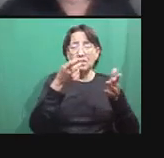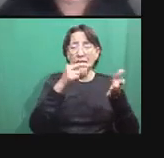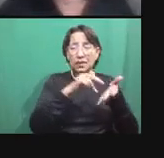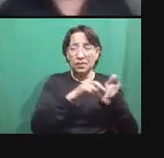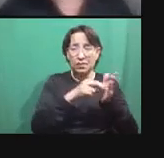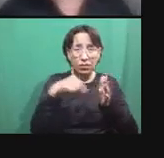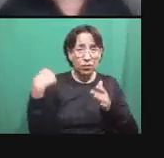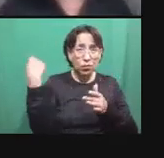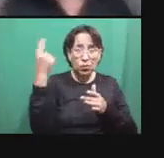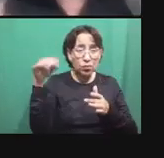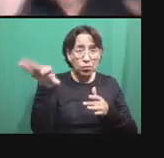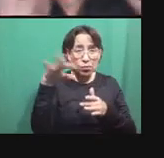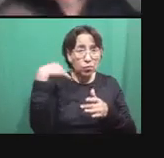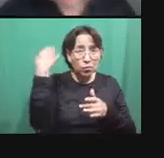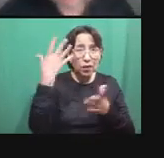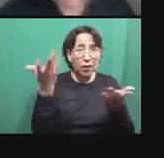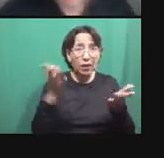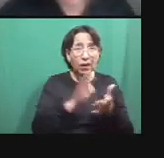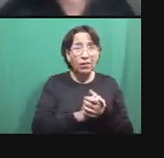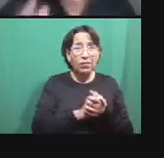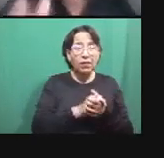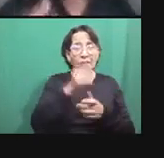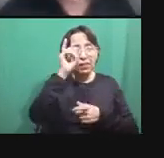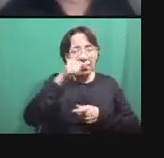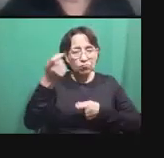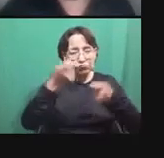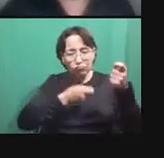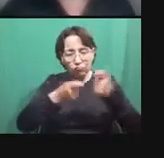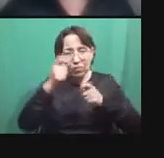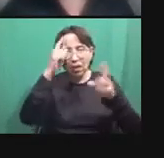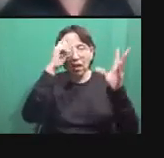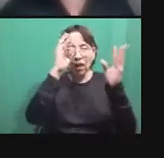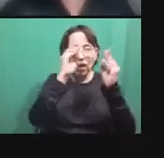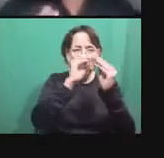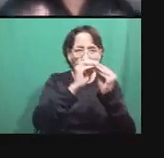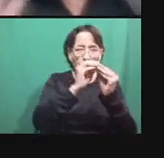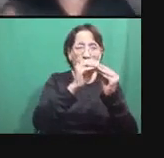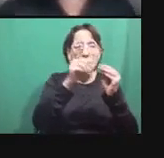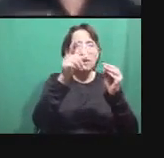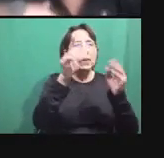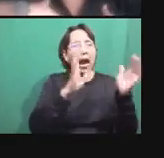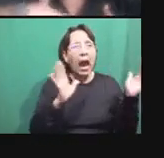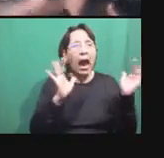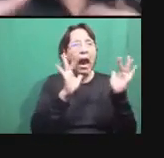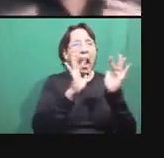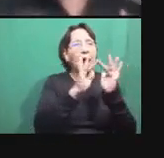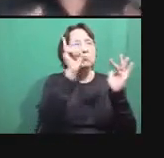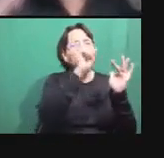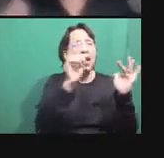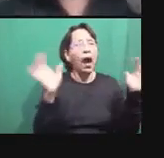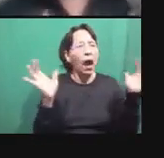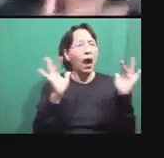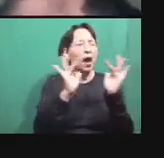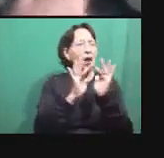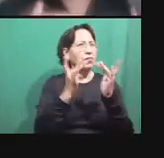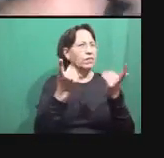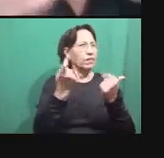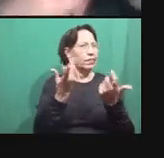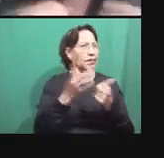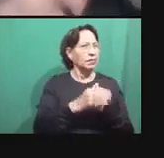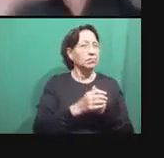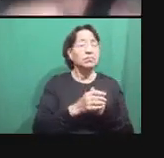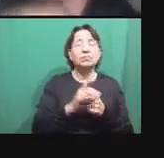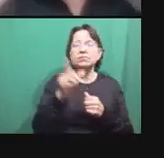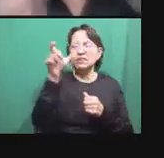arcos y estos marcos. ¿Por qué no situar imágenes que dialoguen con la superficie? Y lo que decía era como que no, simplemente es un ejercicio de